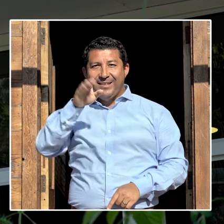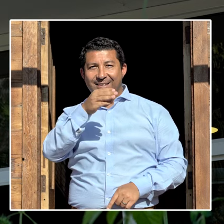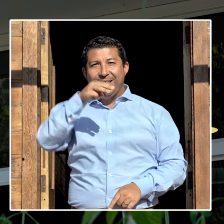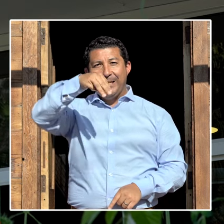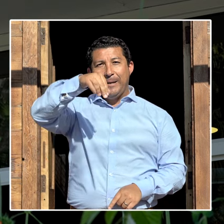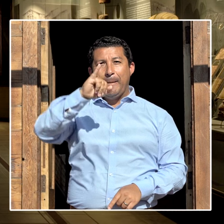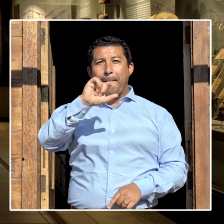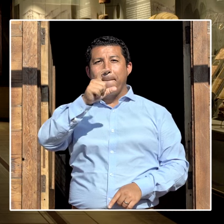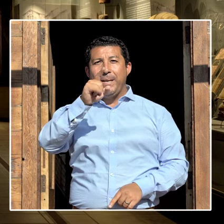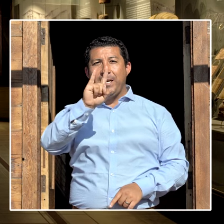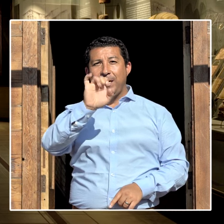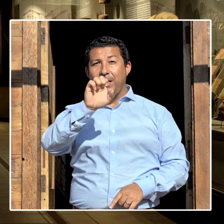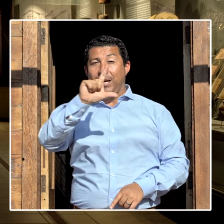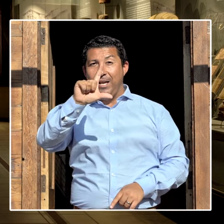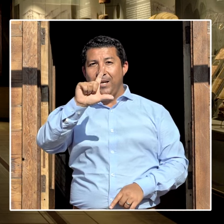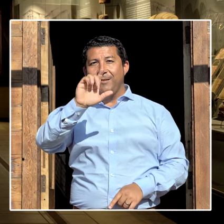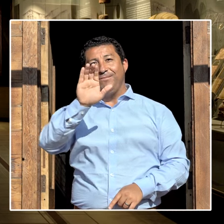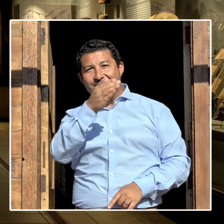azapa